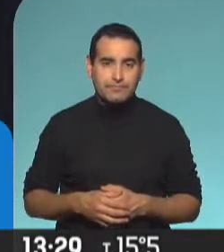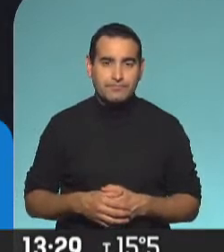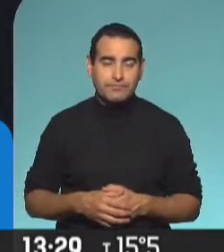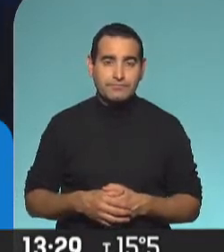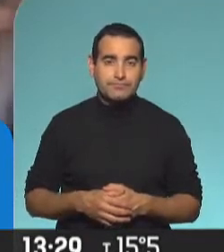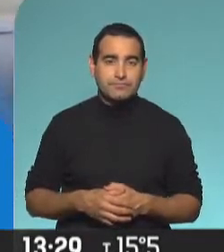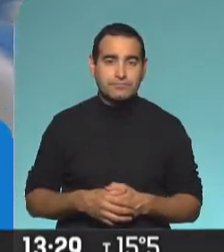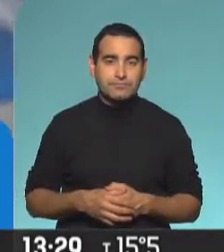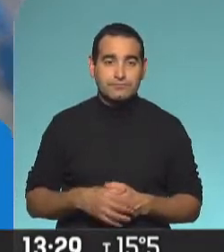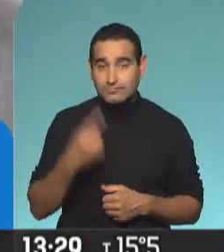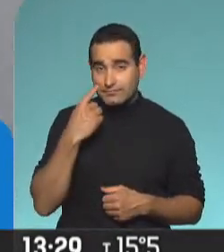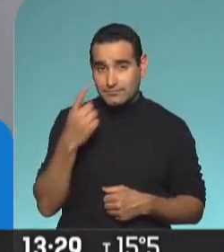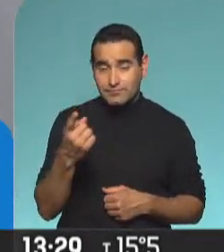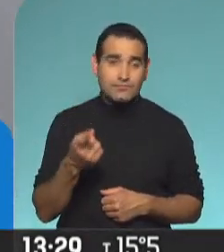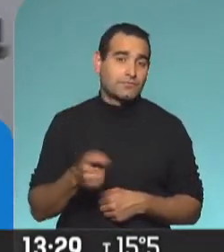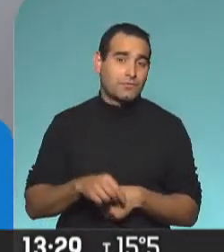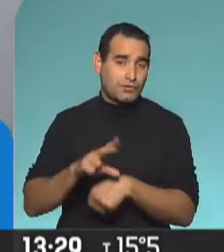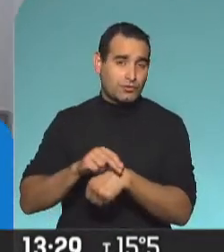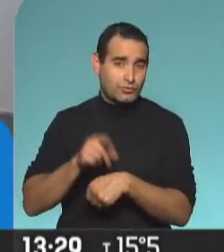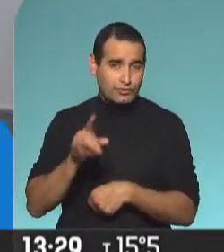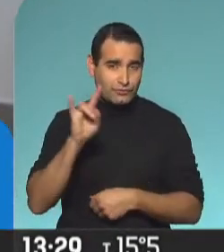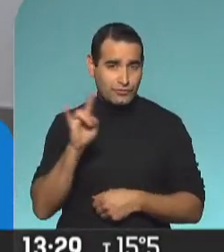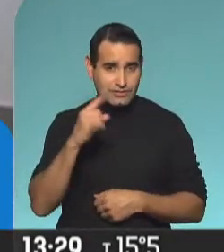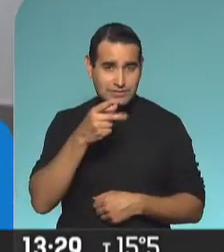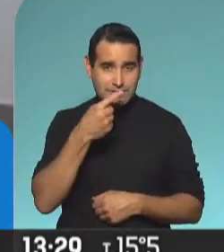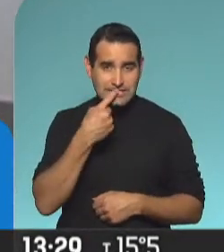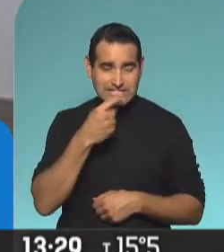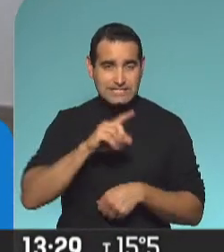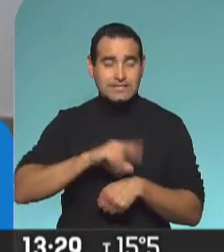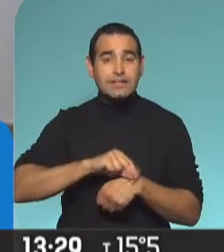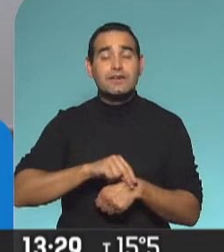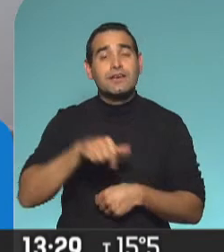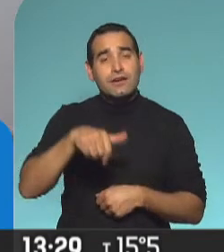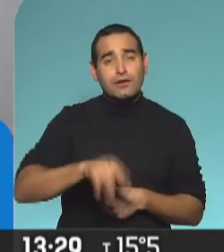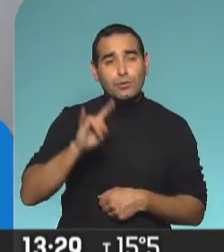ahí la palabra del decano de la Facultad de Odontología y la UBA,